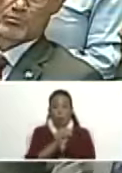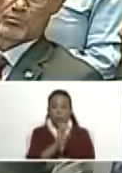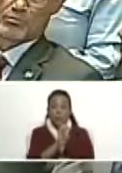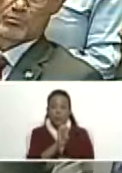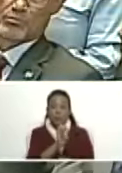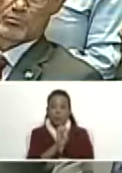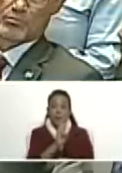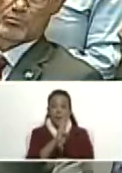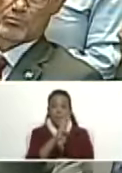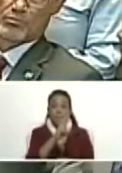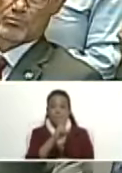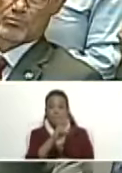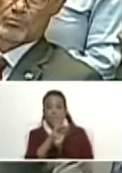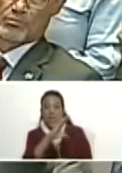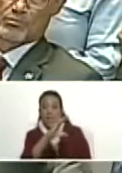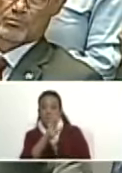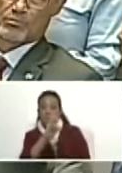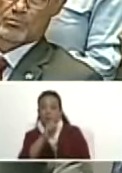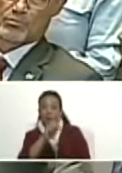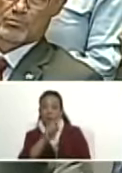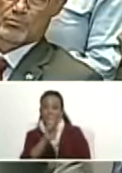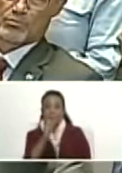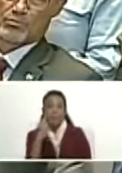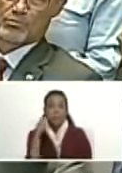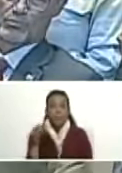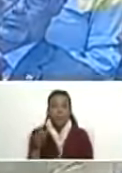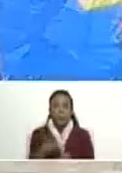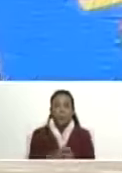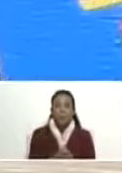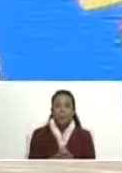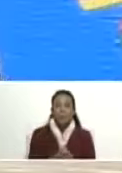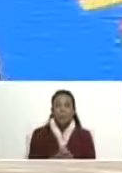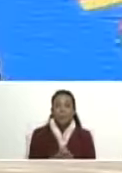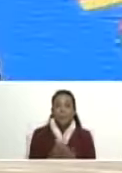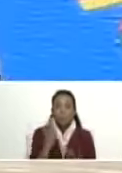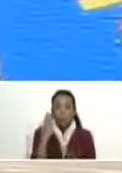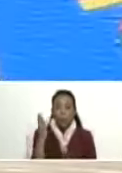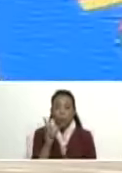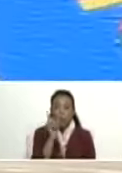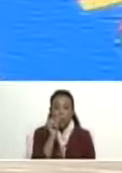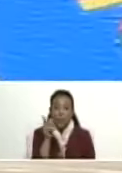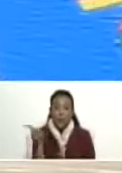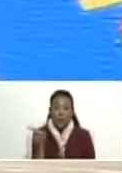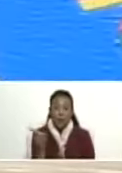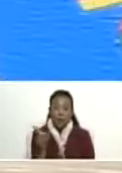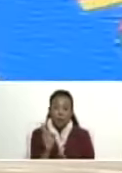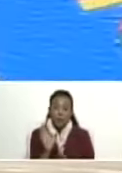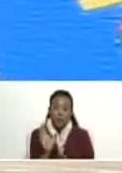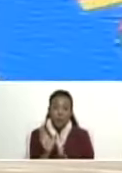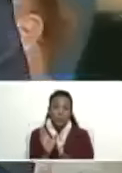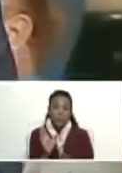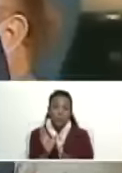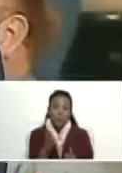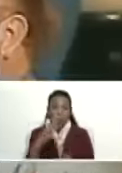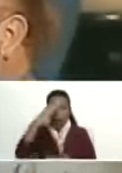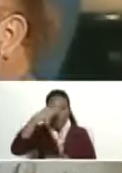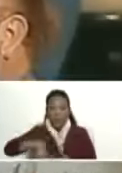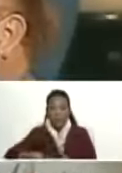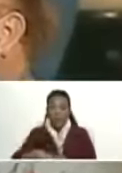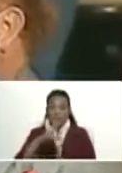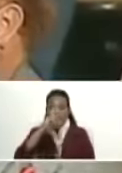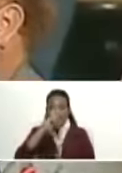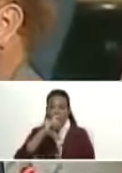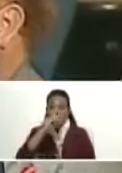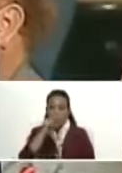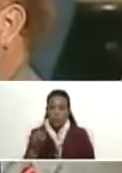Pepe. ¿Dónde está Pepe aquí? Míralo allá, tu papá. ¿Tú estabas en la Academia Militar en ese año? No,